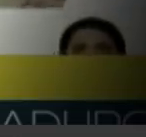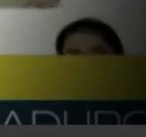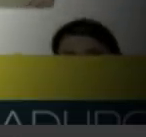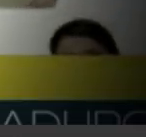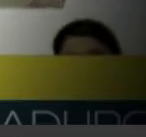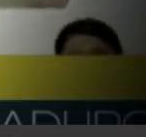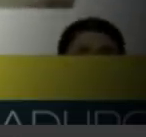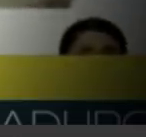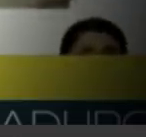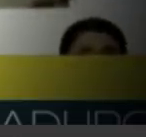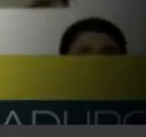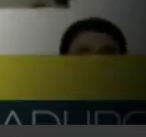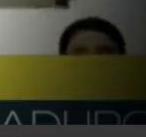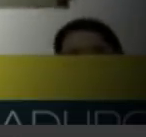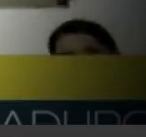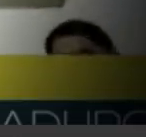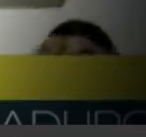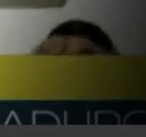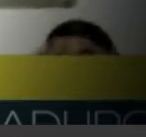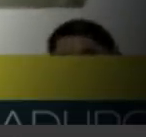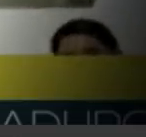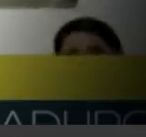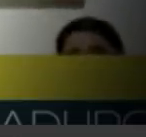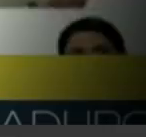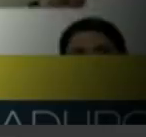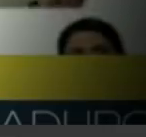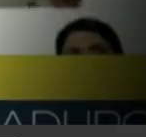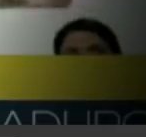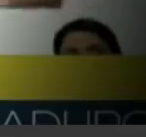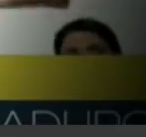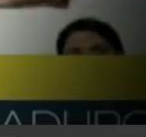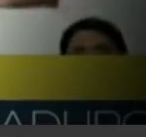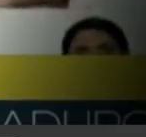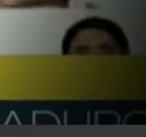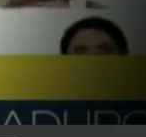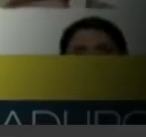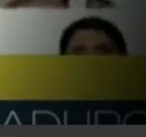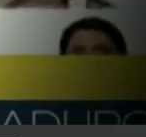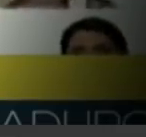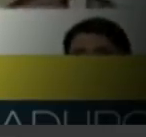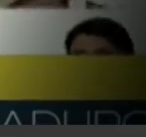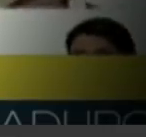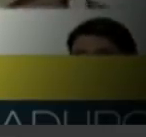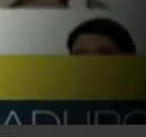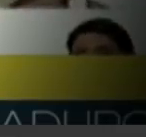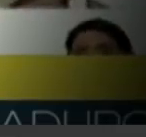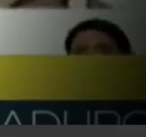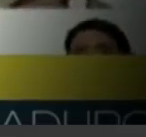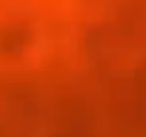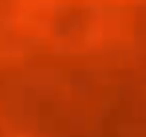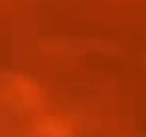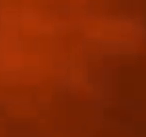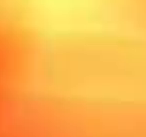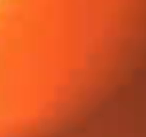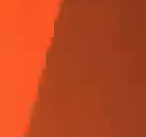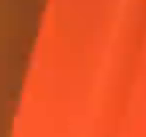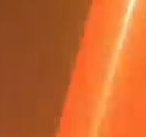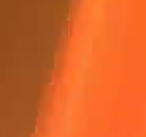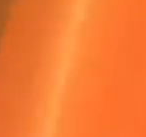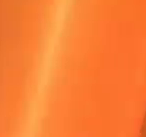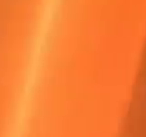quieren estar bien informados, si quieren permanecer al tanto de lo que pasa a última hora. Gracias por estar acá. Esto es Noticias al